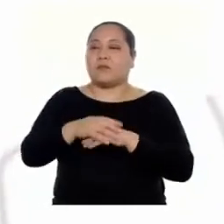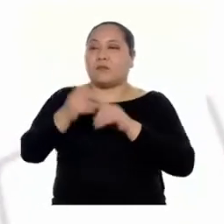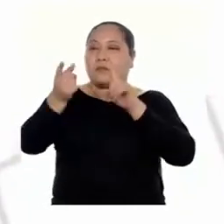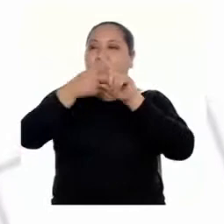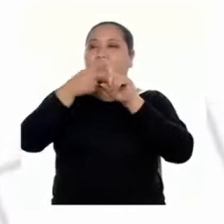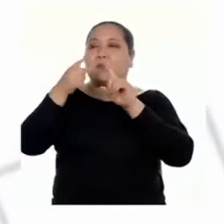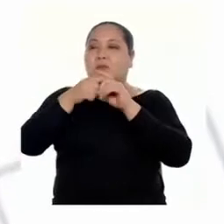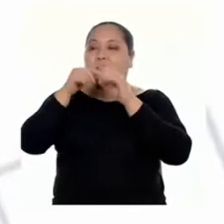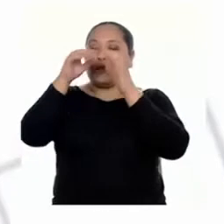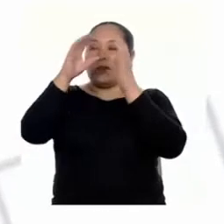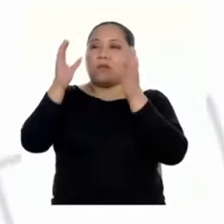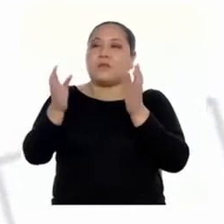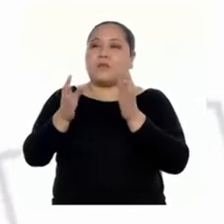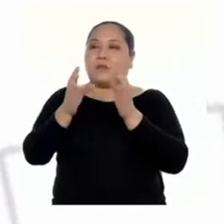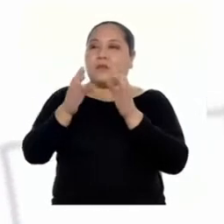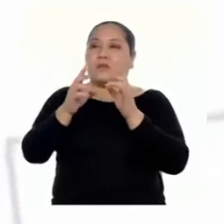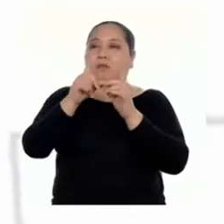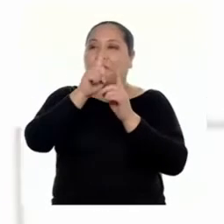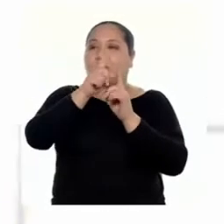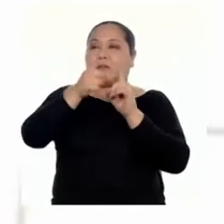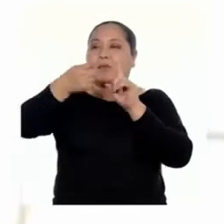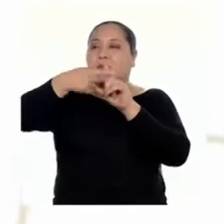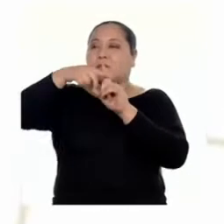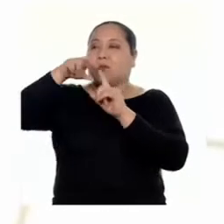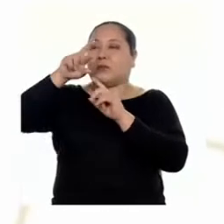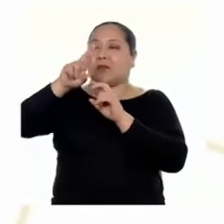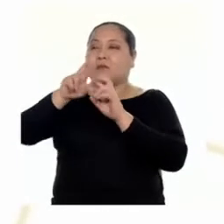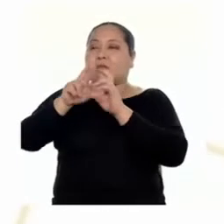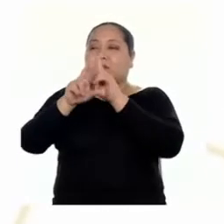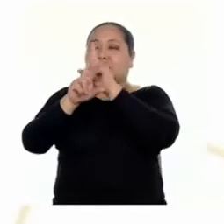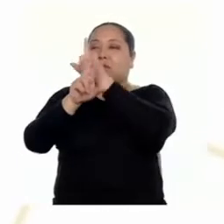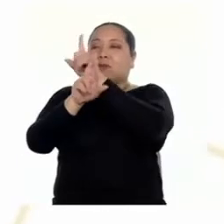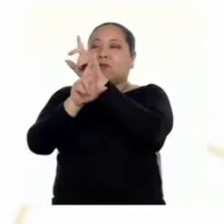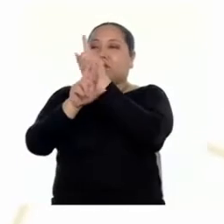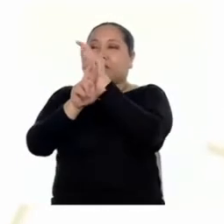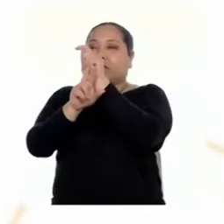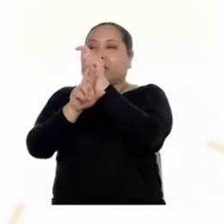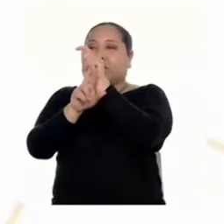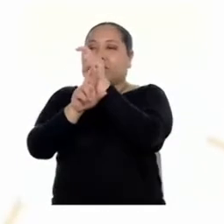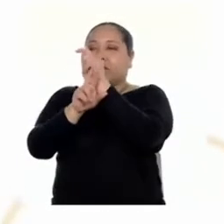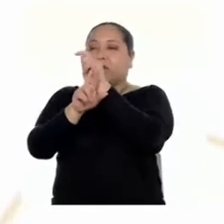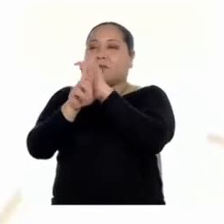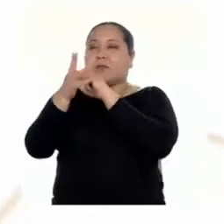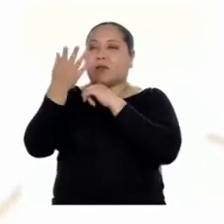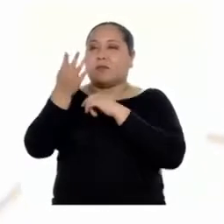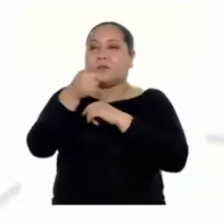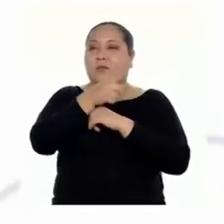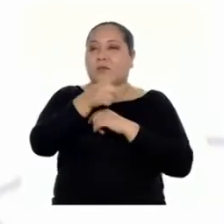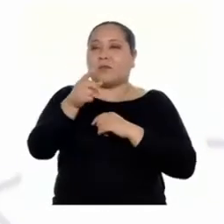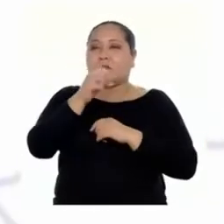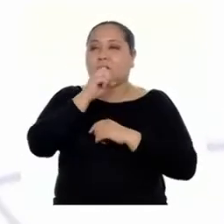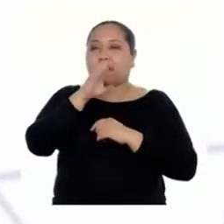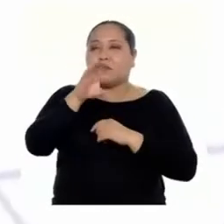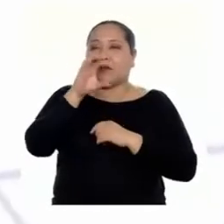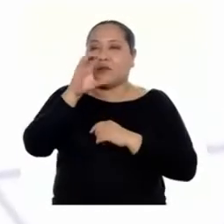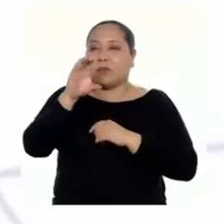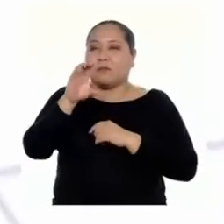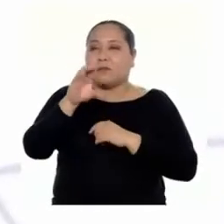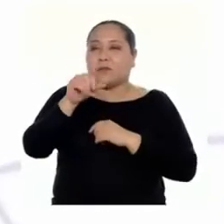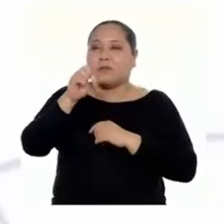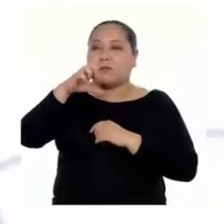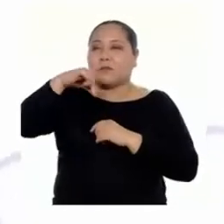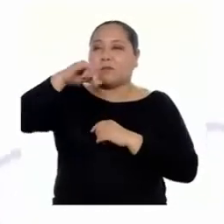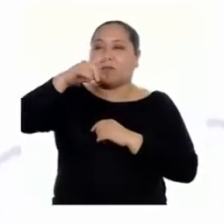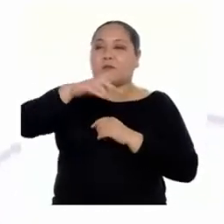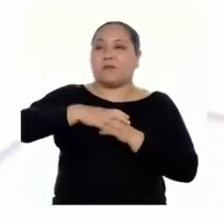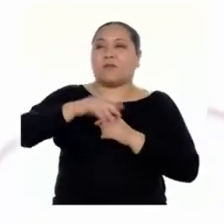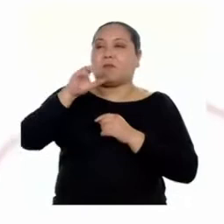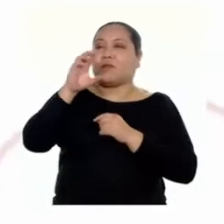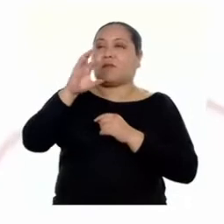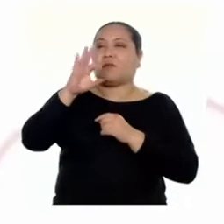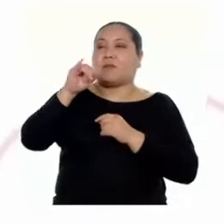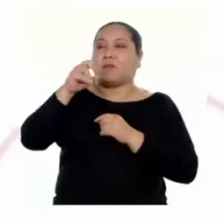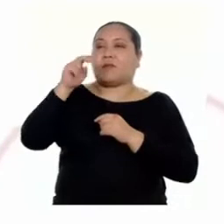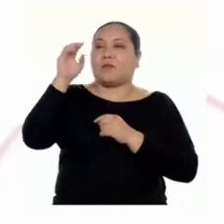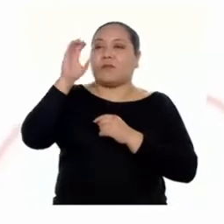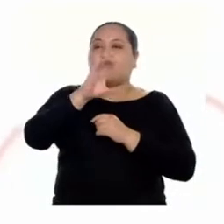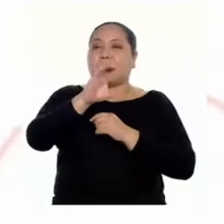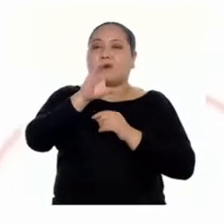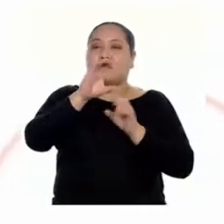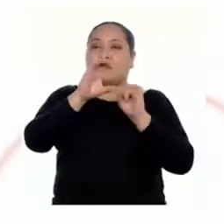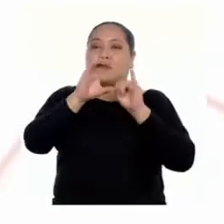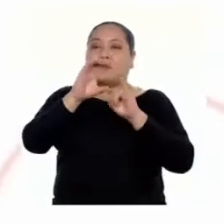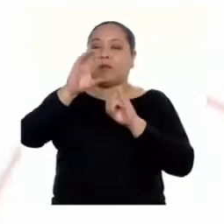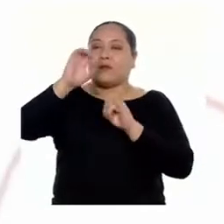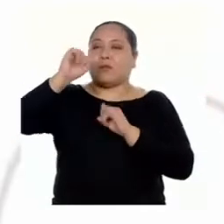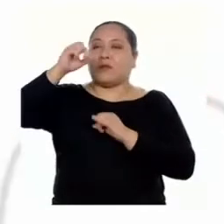T, de la suma de 1 con R, en donde repetimos, C sub F es capital final, C sub I es